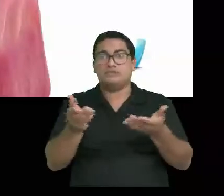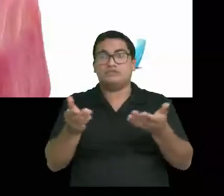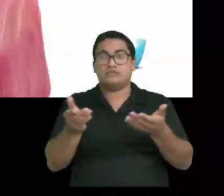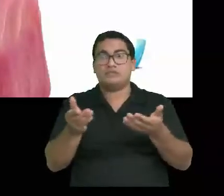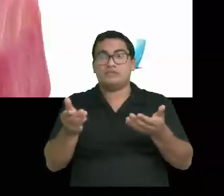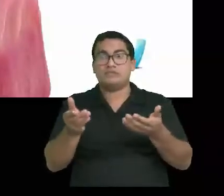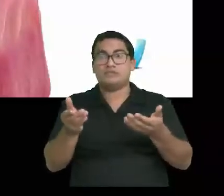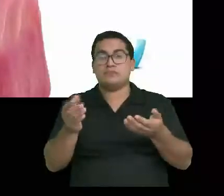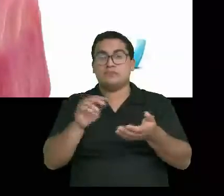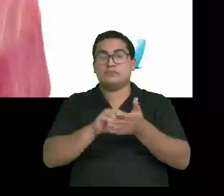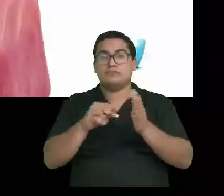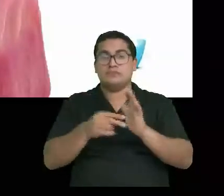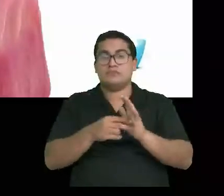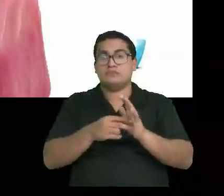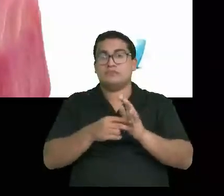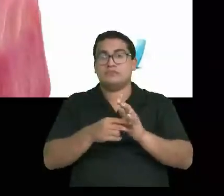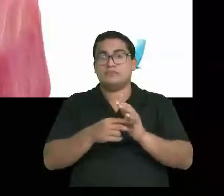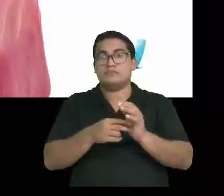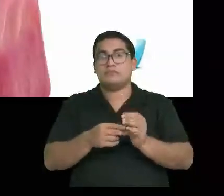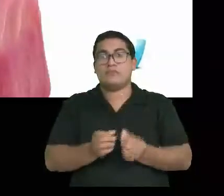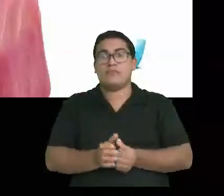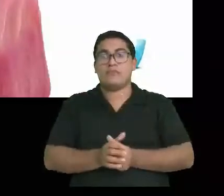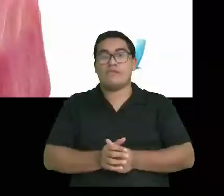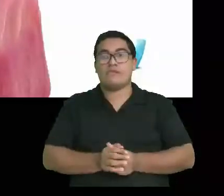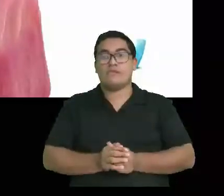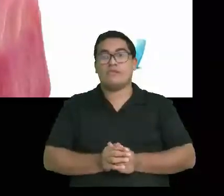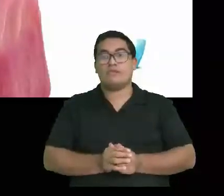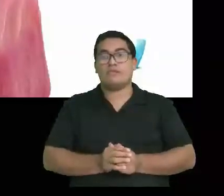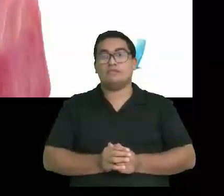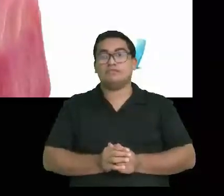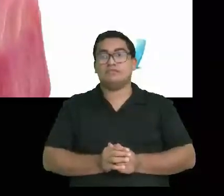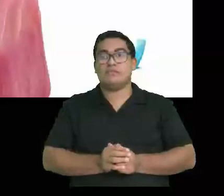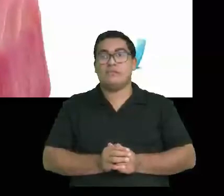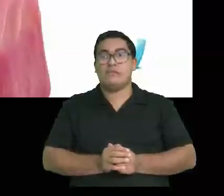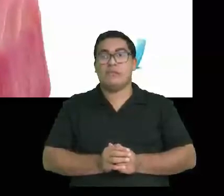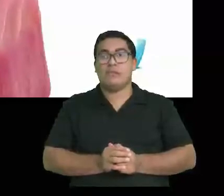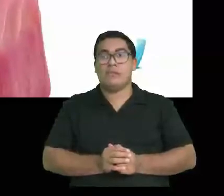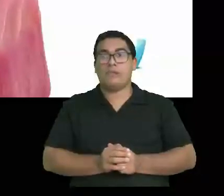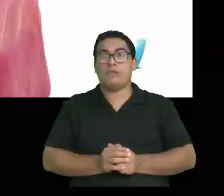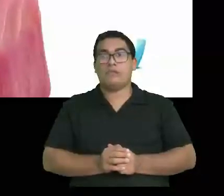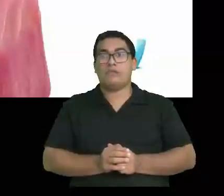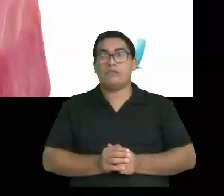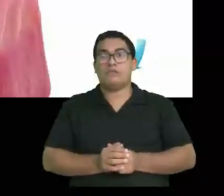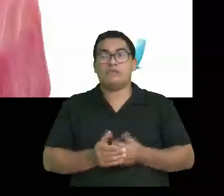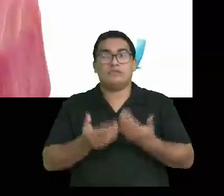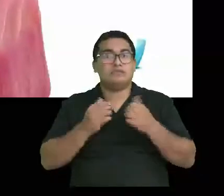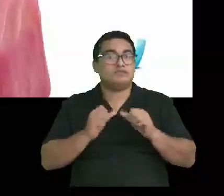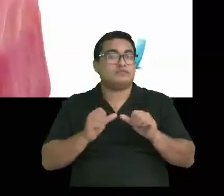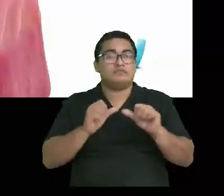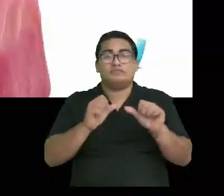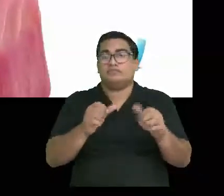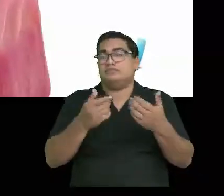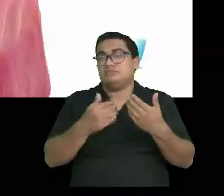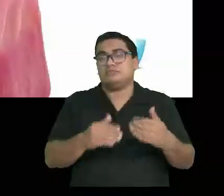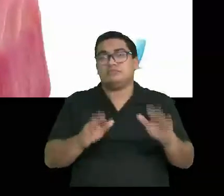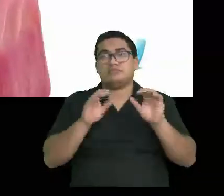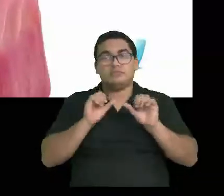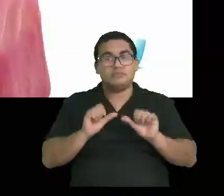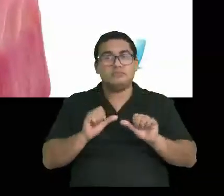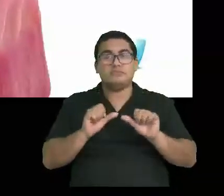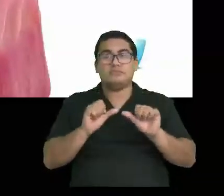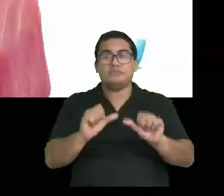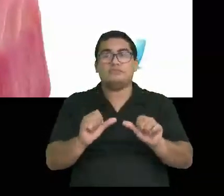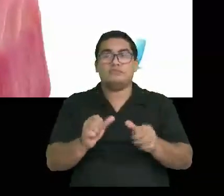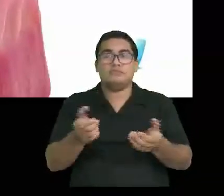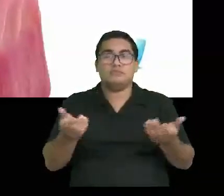en un cierre máximo, ¿verdad? La mandíbula, y él va a seguir moviendo, va a seguir rechinando, sin